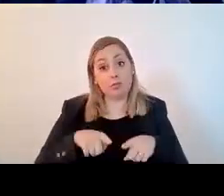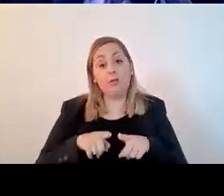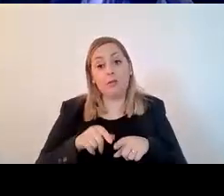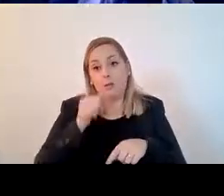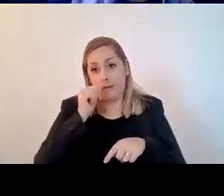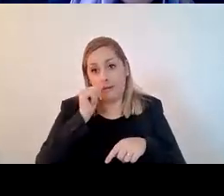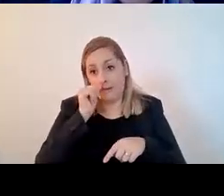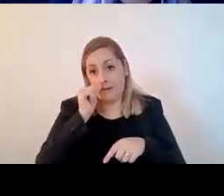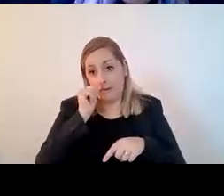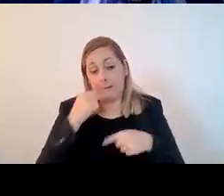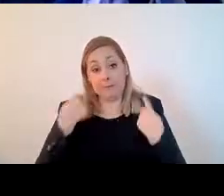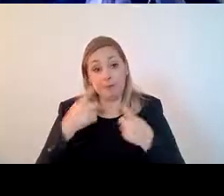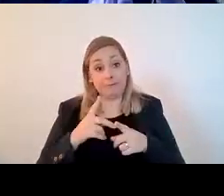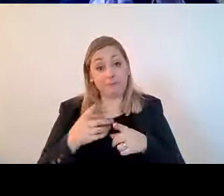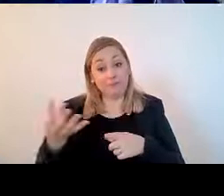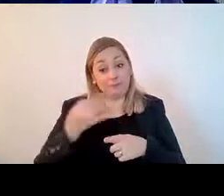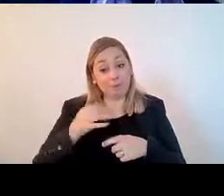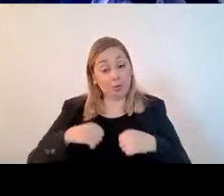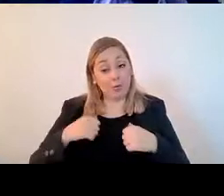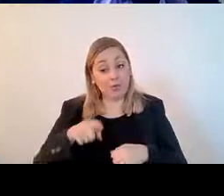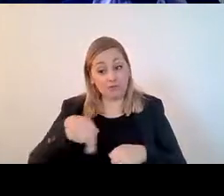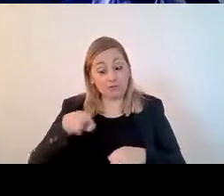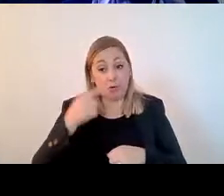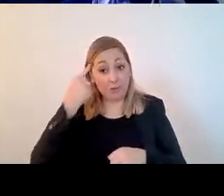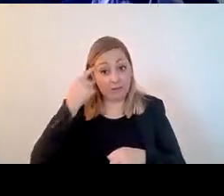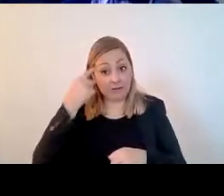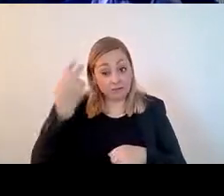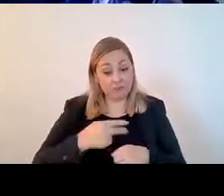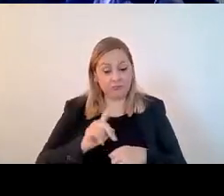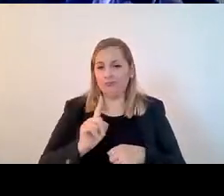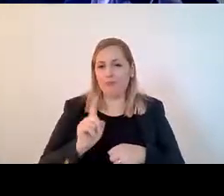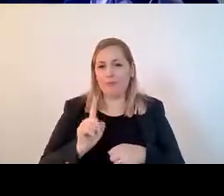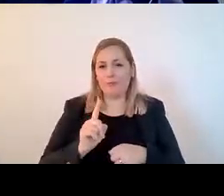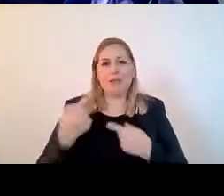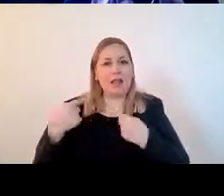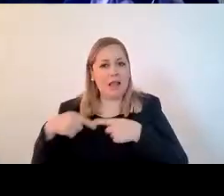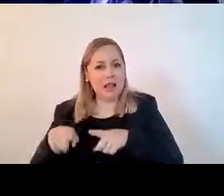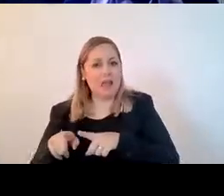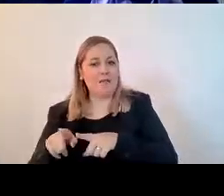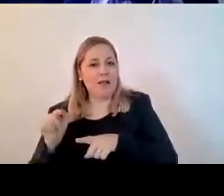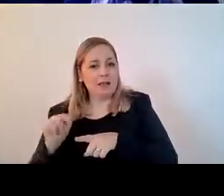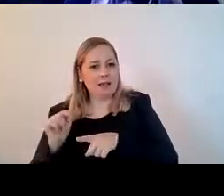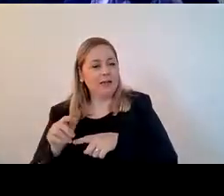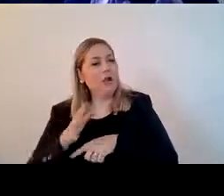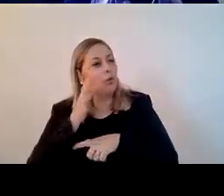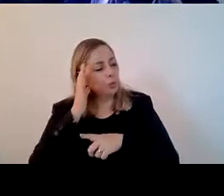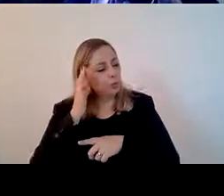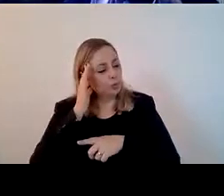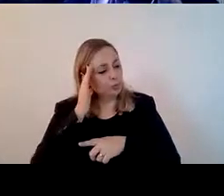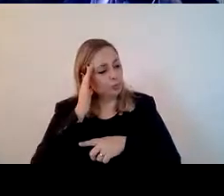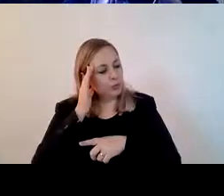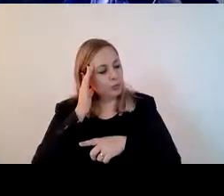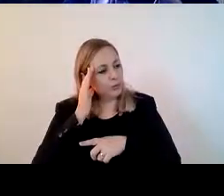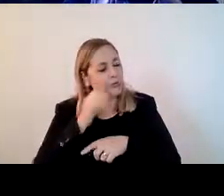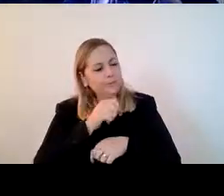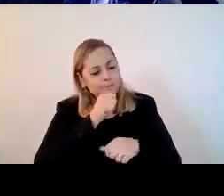como decíamos, estos jóvenes no piensan en sí mismos, entonces la pareja lo escucha